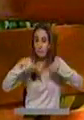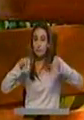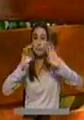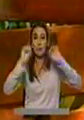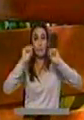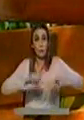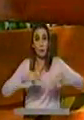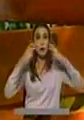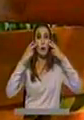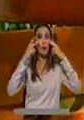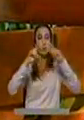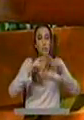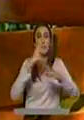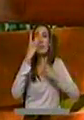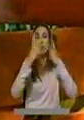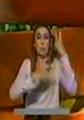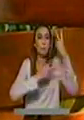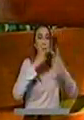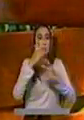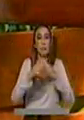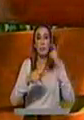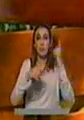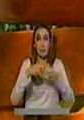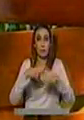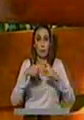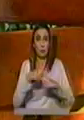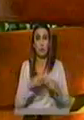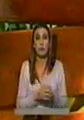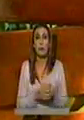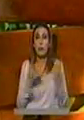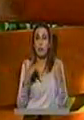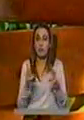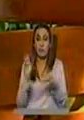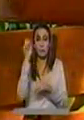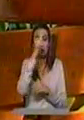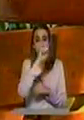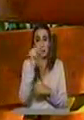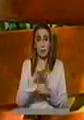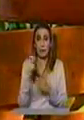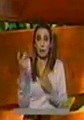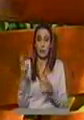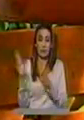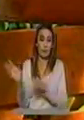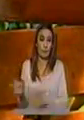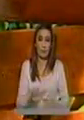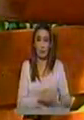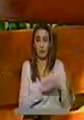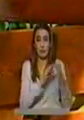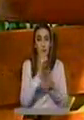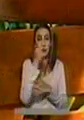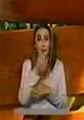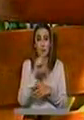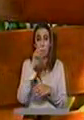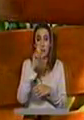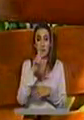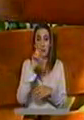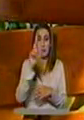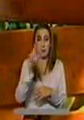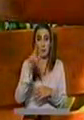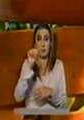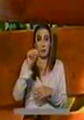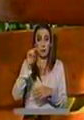la riqueza que se puede encontrar no solamente en la región litoral donde nos encontramos ahora, sino también en la serranía, en la